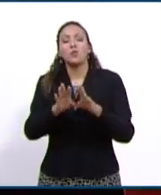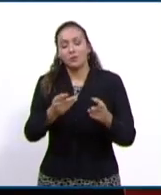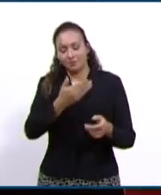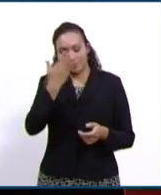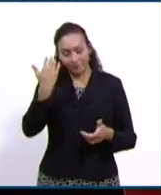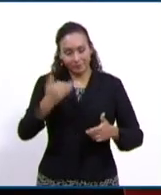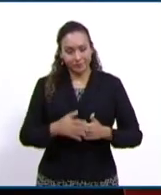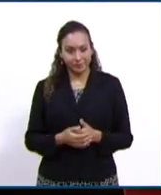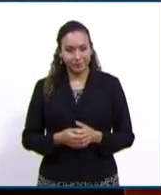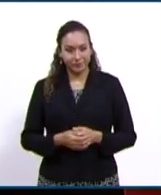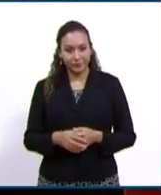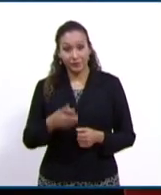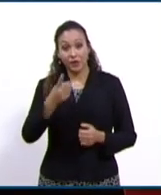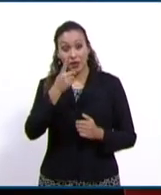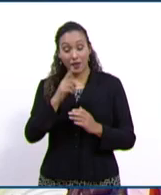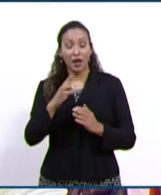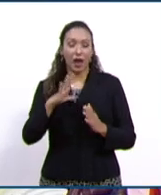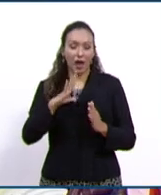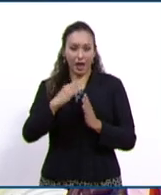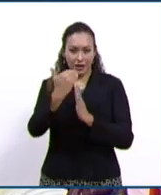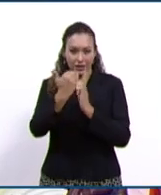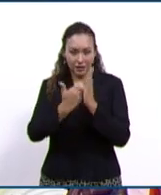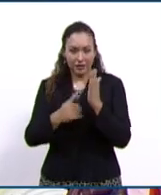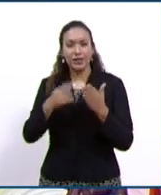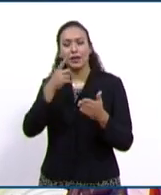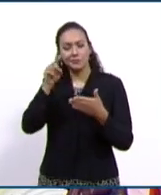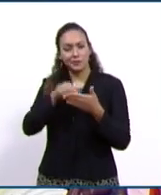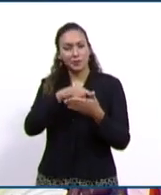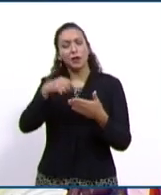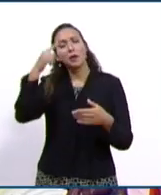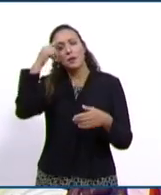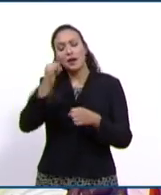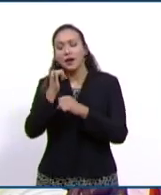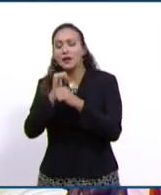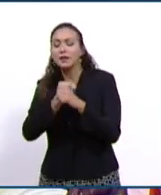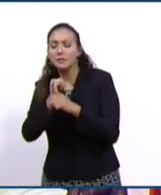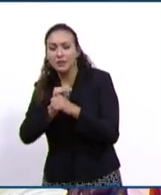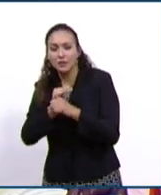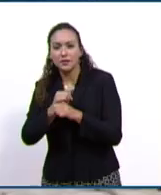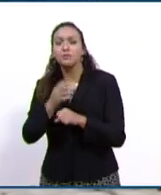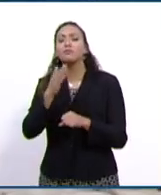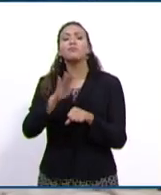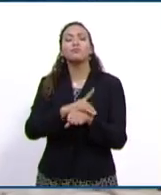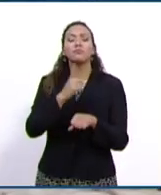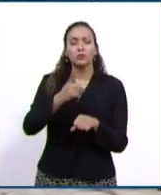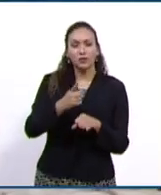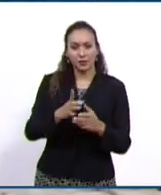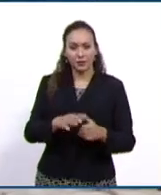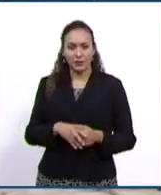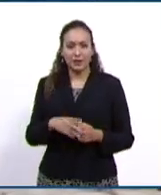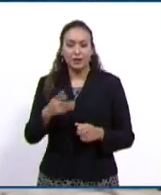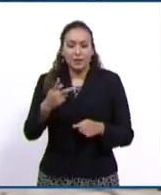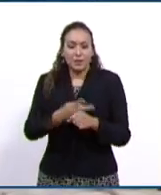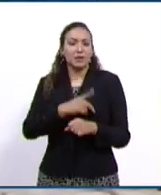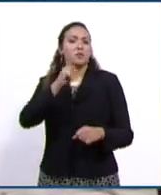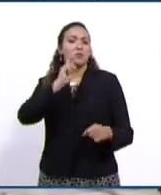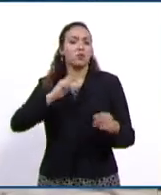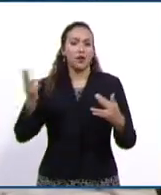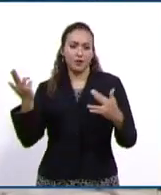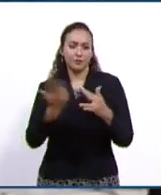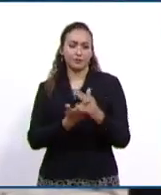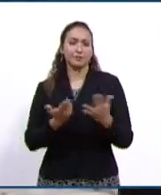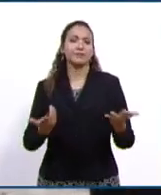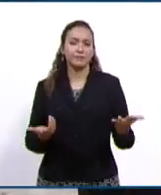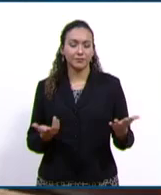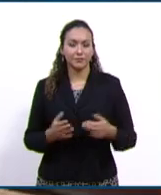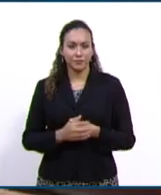Invalidó disposiciones que regulaban elementos del proceso penal sobre la investigación y aplicación de criterios respecto del delito de feminicidio. Esto